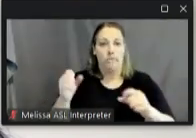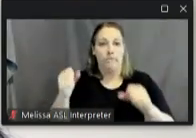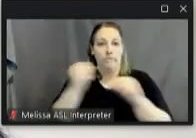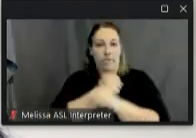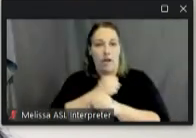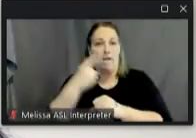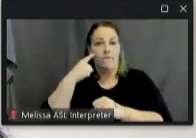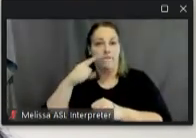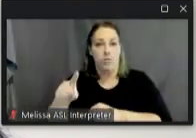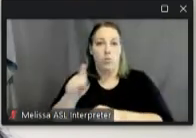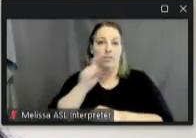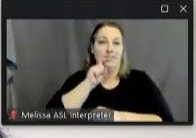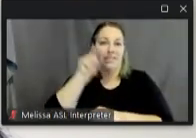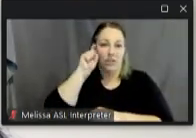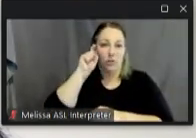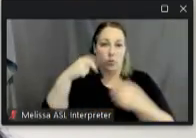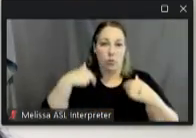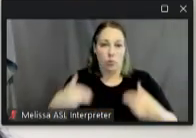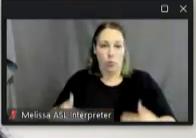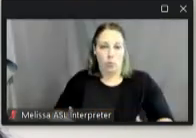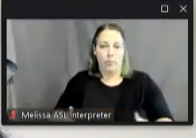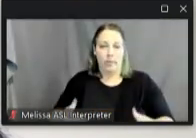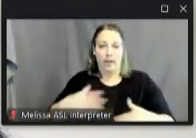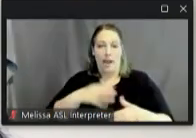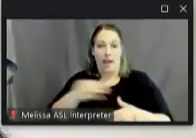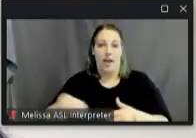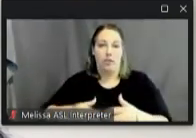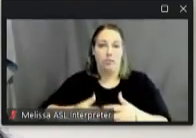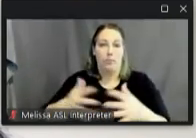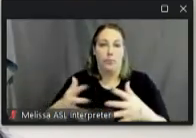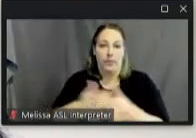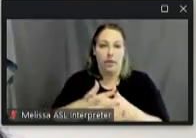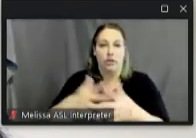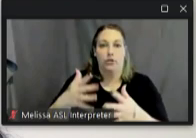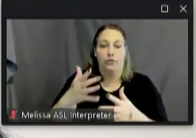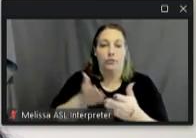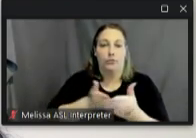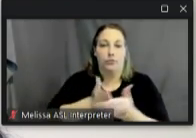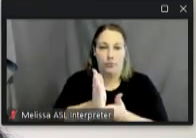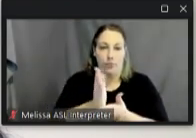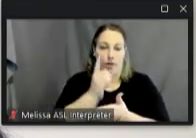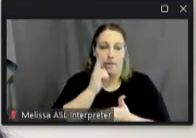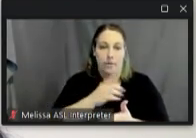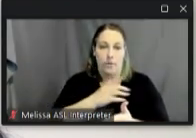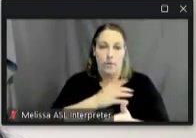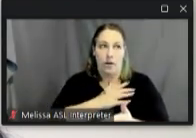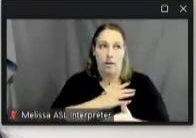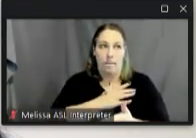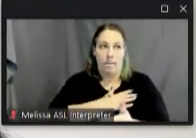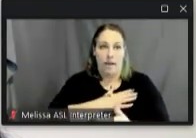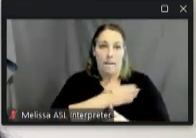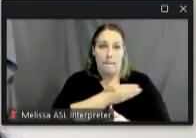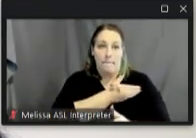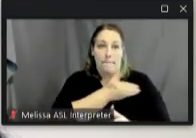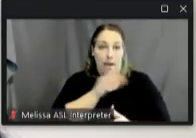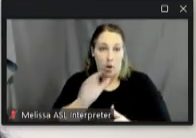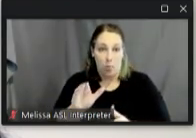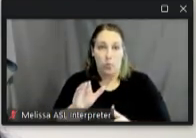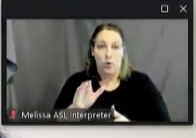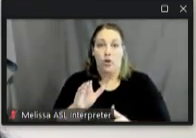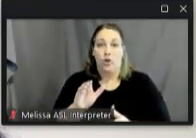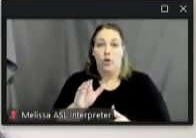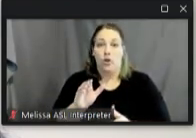Estado, además en diferentes ocasiones y en reuniones con la Honorable Comisión y con el Sistema Universal de Derechos Humanos, también